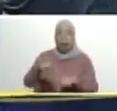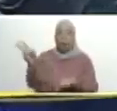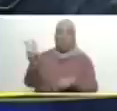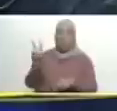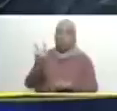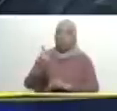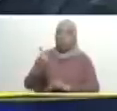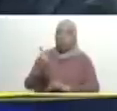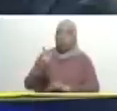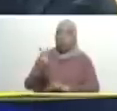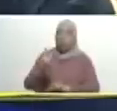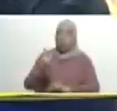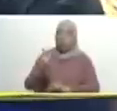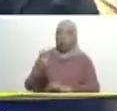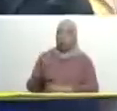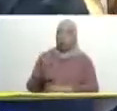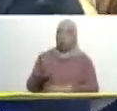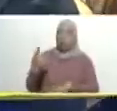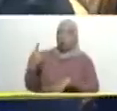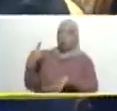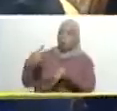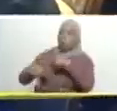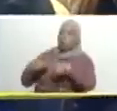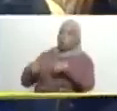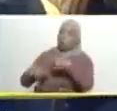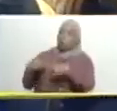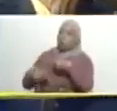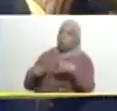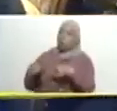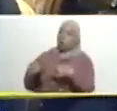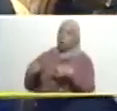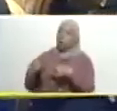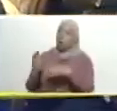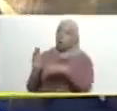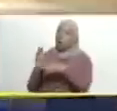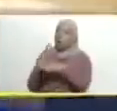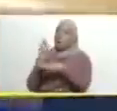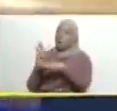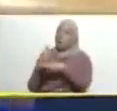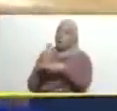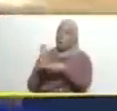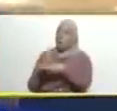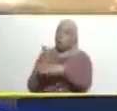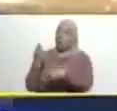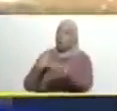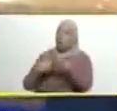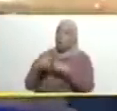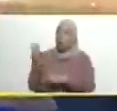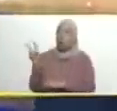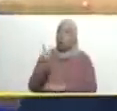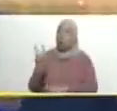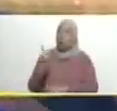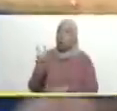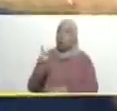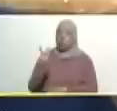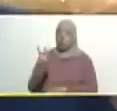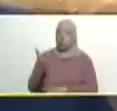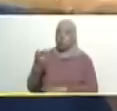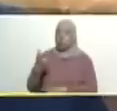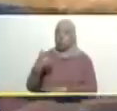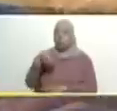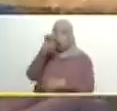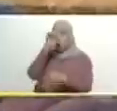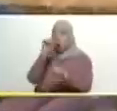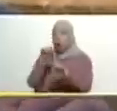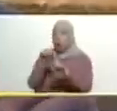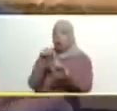y no simplemente producir en Barbados e importar de Venezuela. Me parece que es una